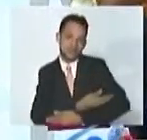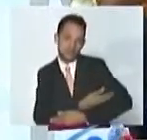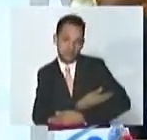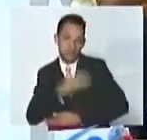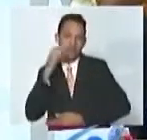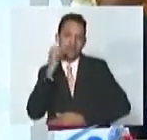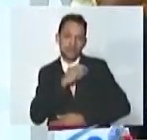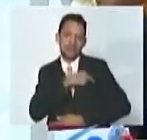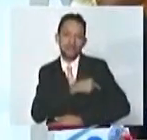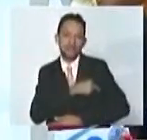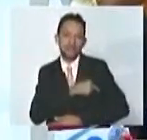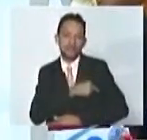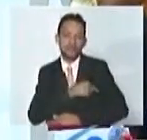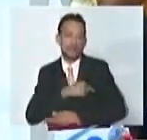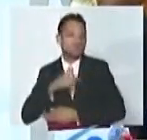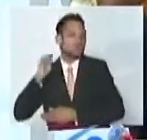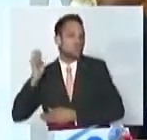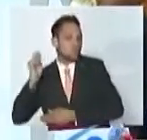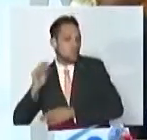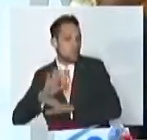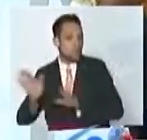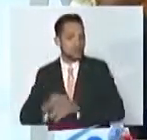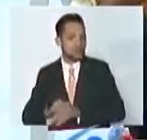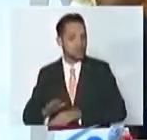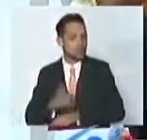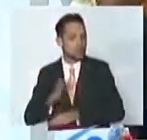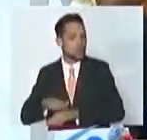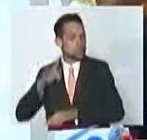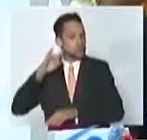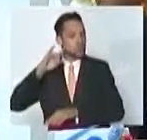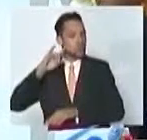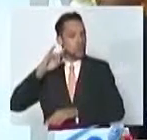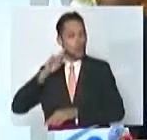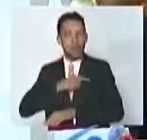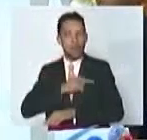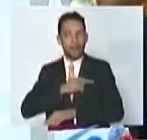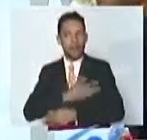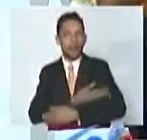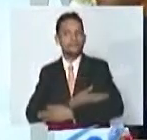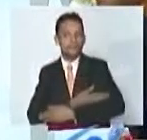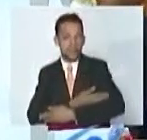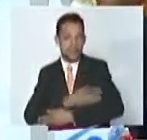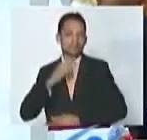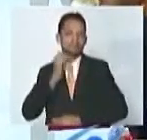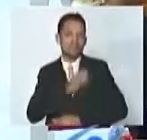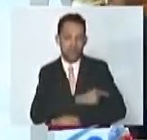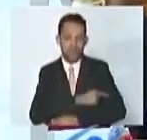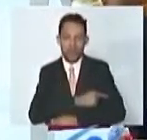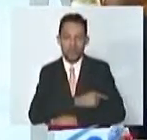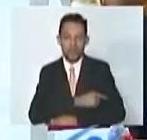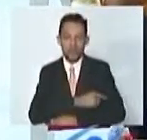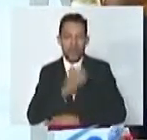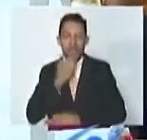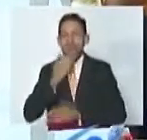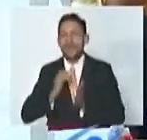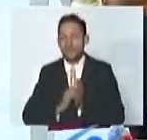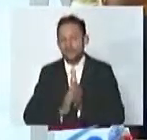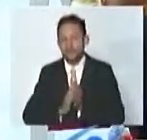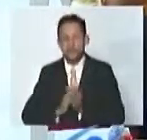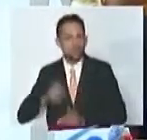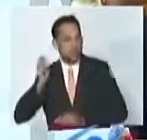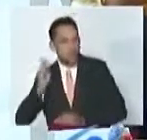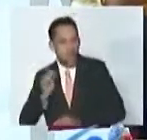muestre, sino que suene. Entonces yo ahí puedo informalmente percibir que el niño está escuchando. Pero ojo, hay